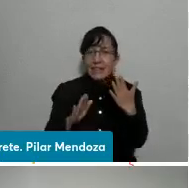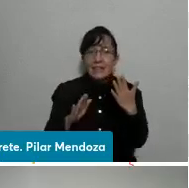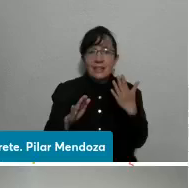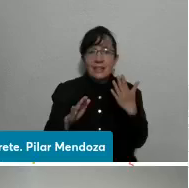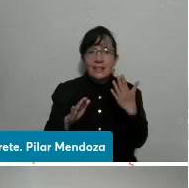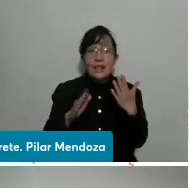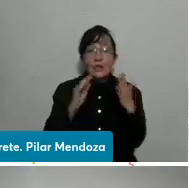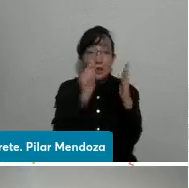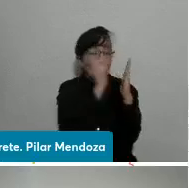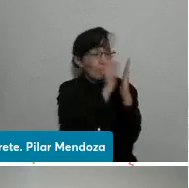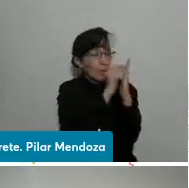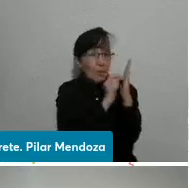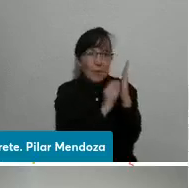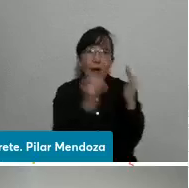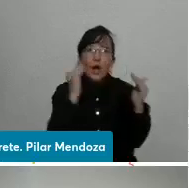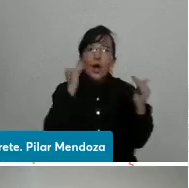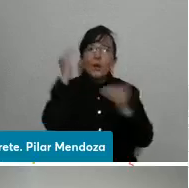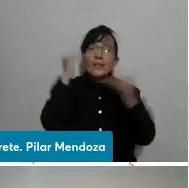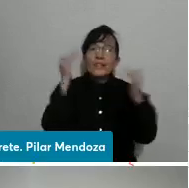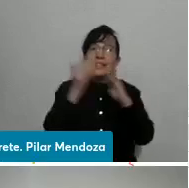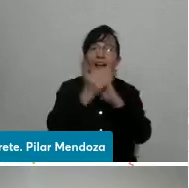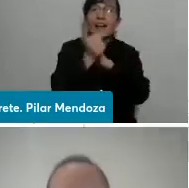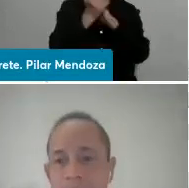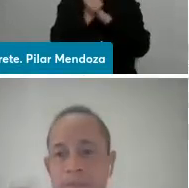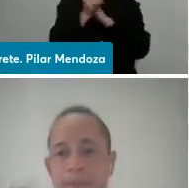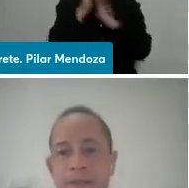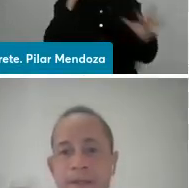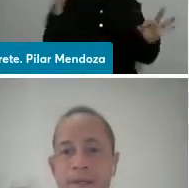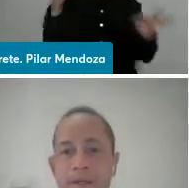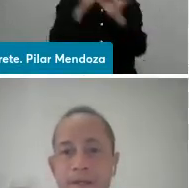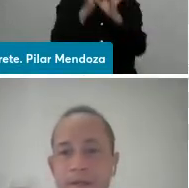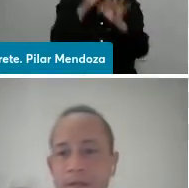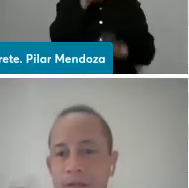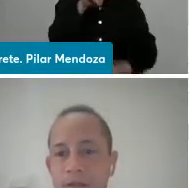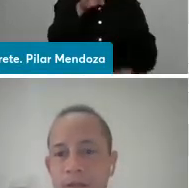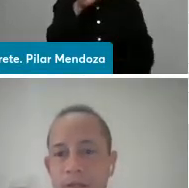las mayores ítems de competencias y habilidades propias del enfoque STEM.